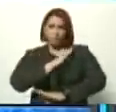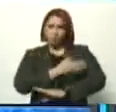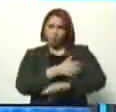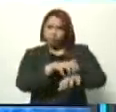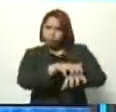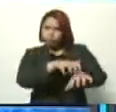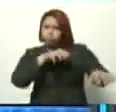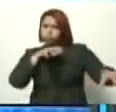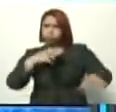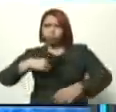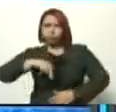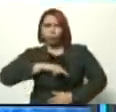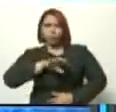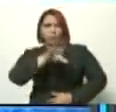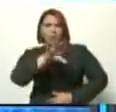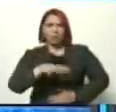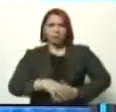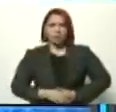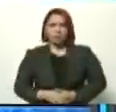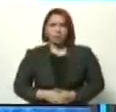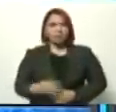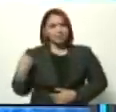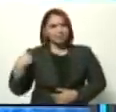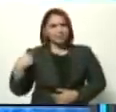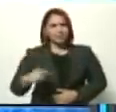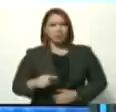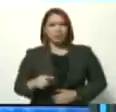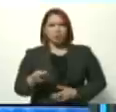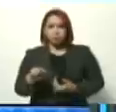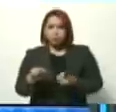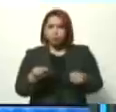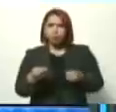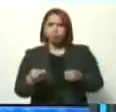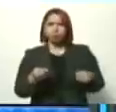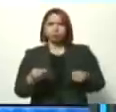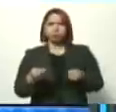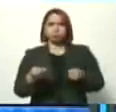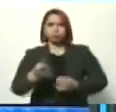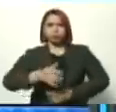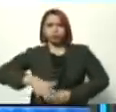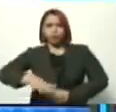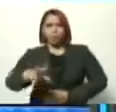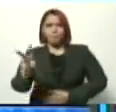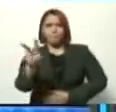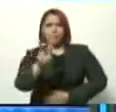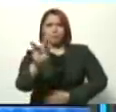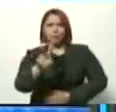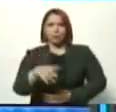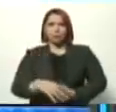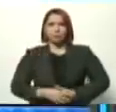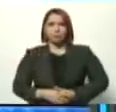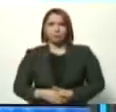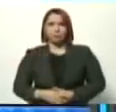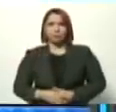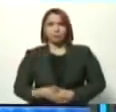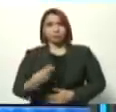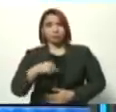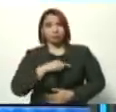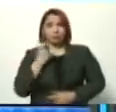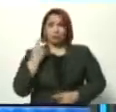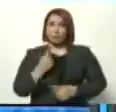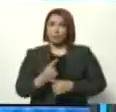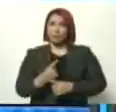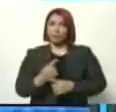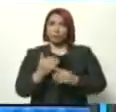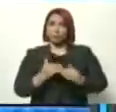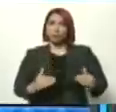mayoritaria de nuestro país y tenga el control del territorio nacional. Y nosotros tenemos que estar a